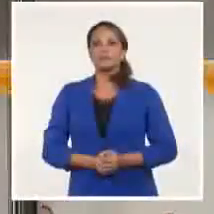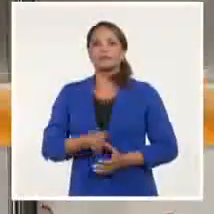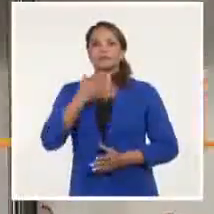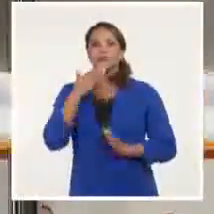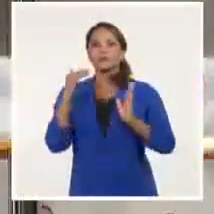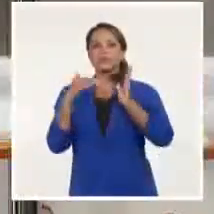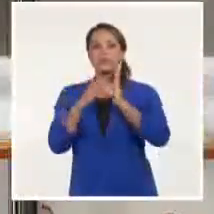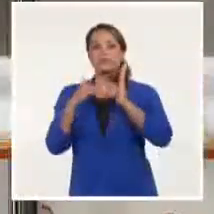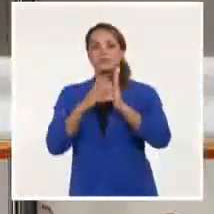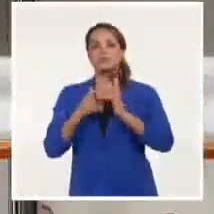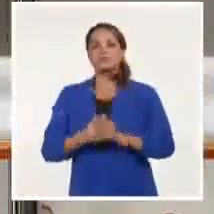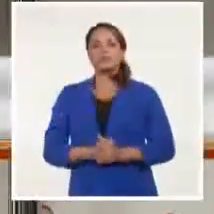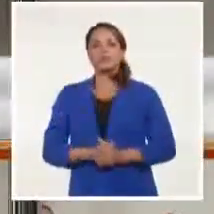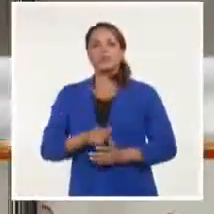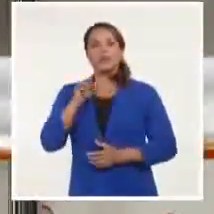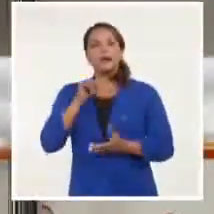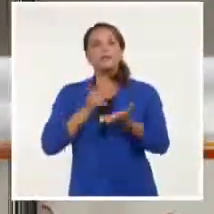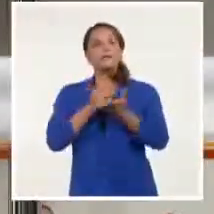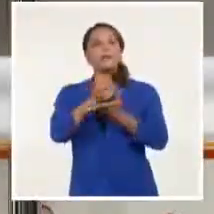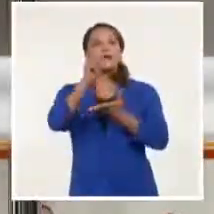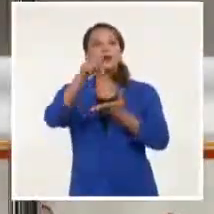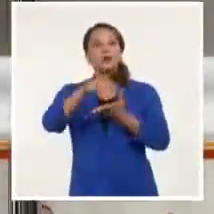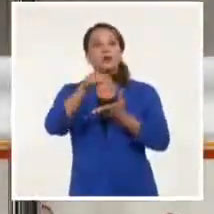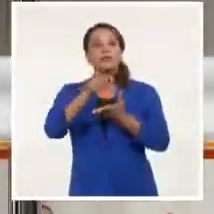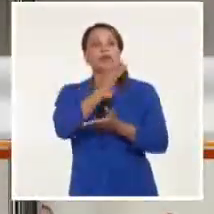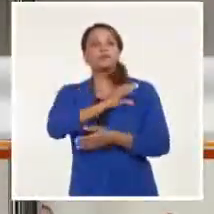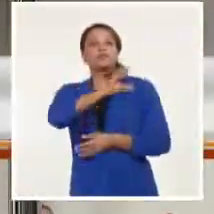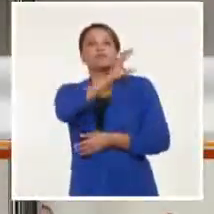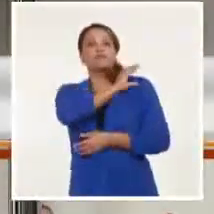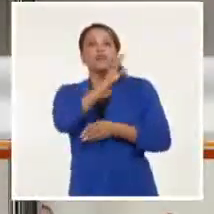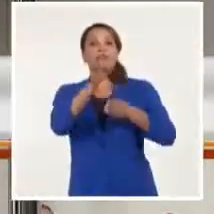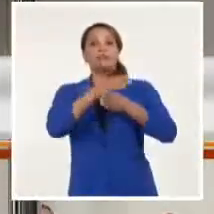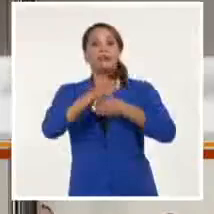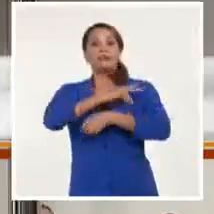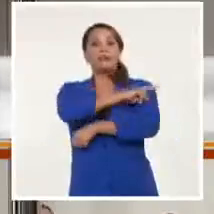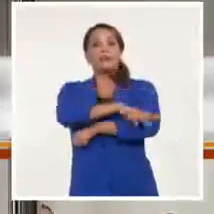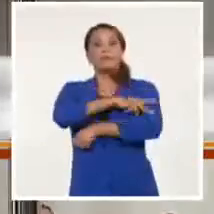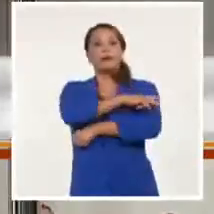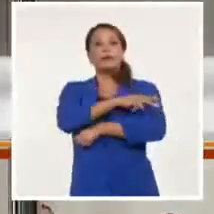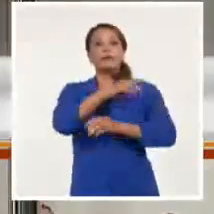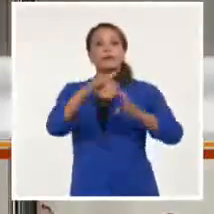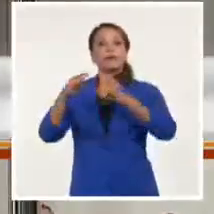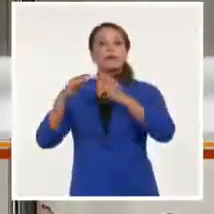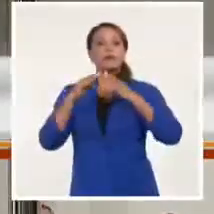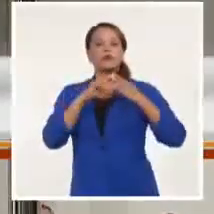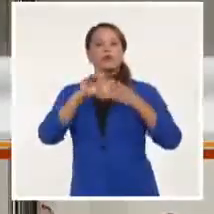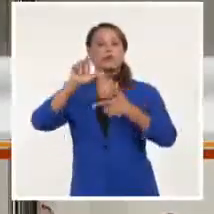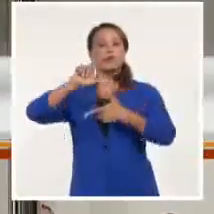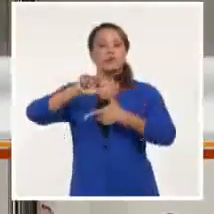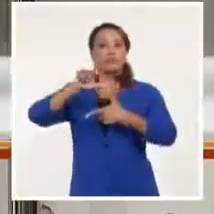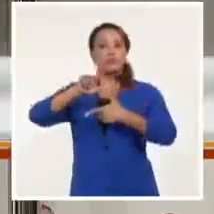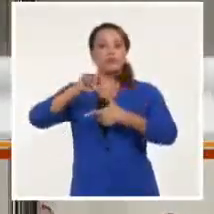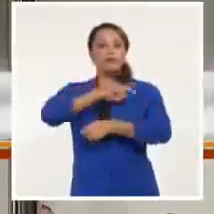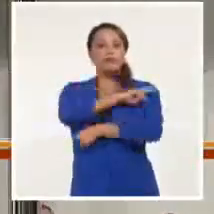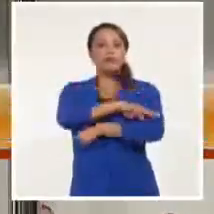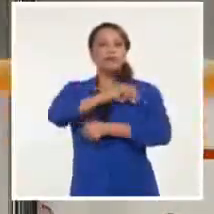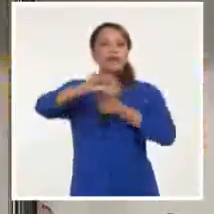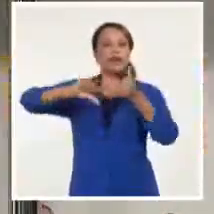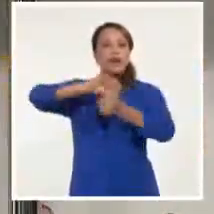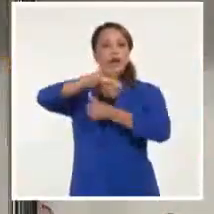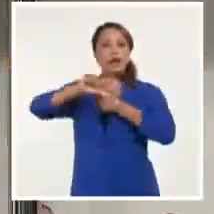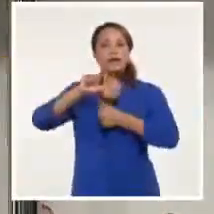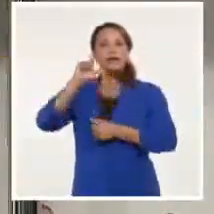Buenas tardes. Este miércoles, los cancilleres de los países de la Comunidad de Estados Latinoamericanos y Caribeños,